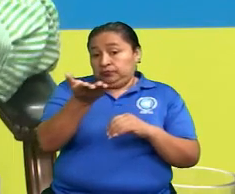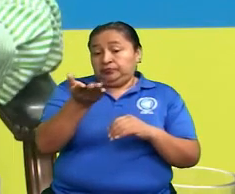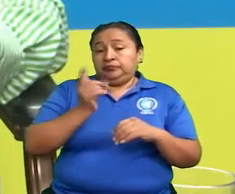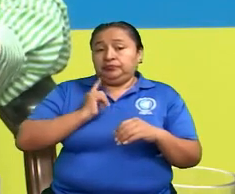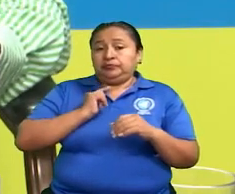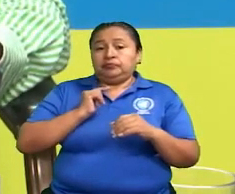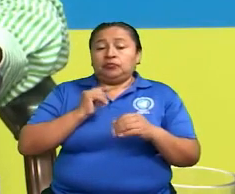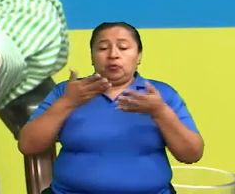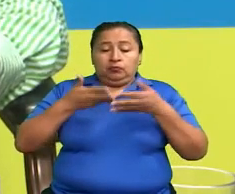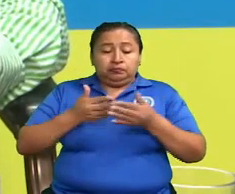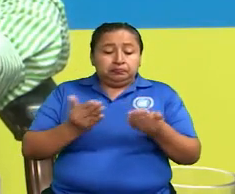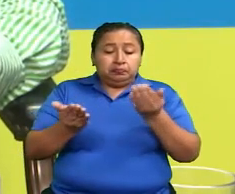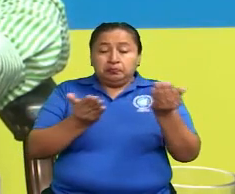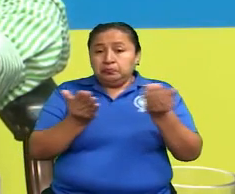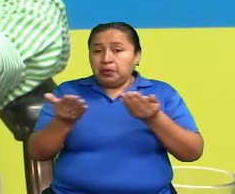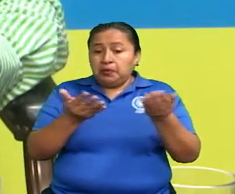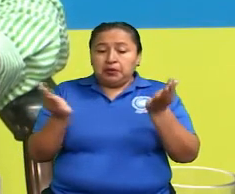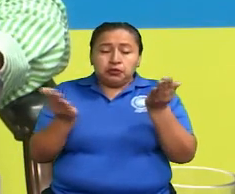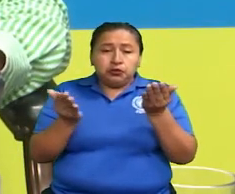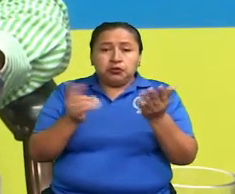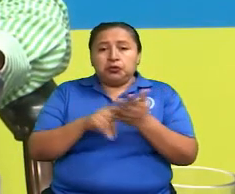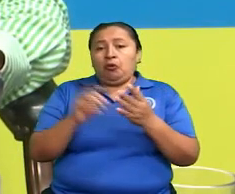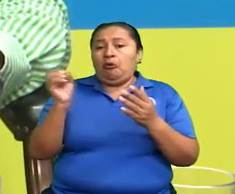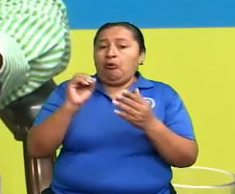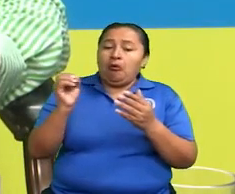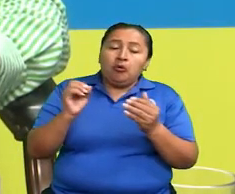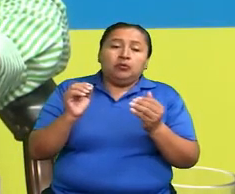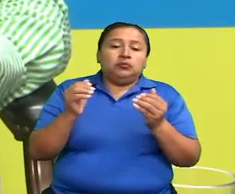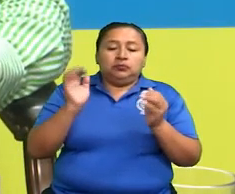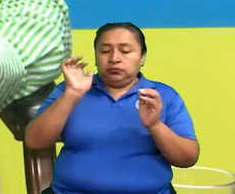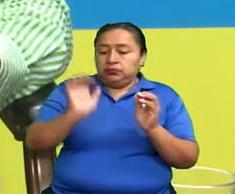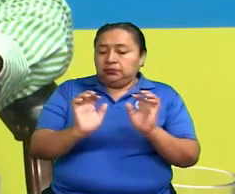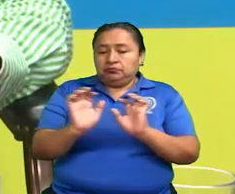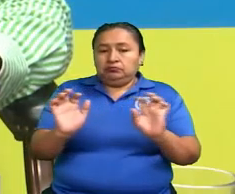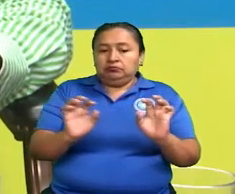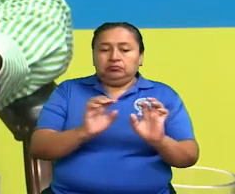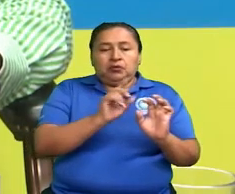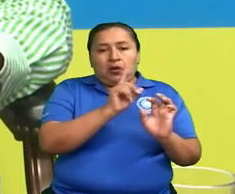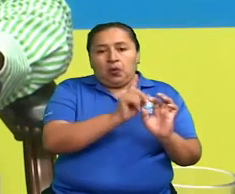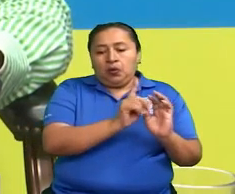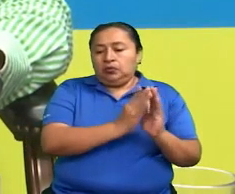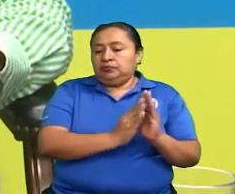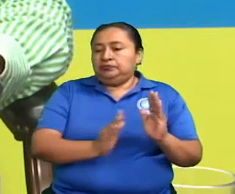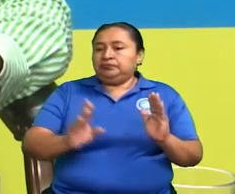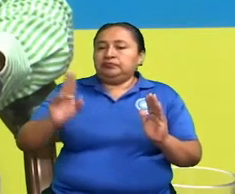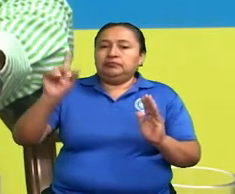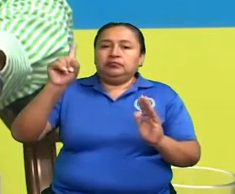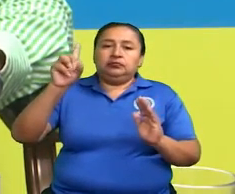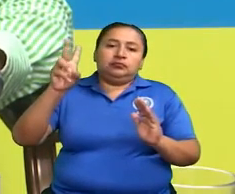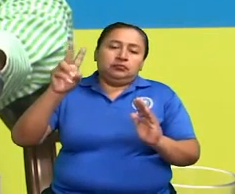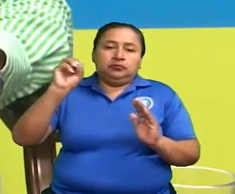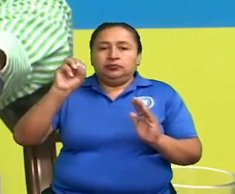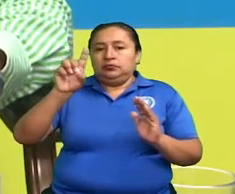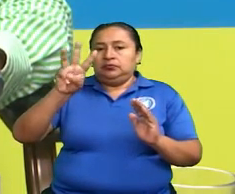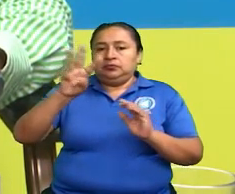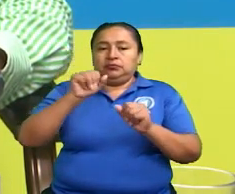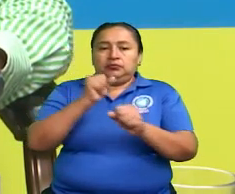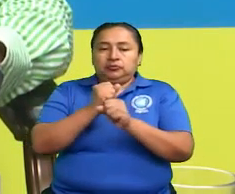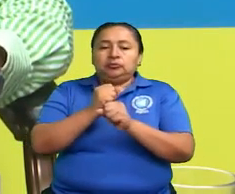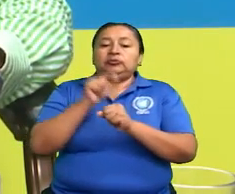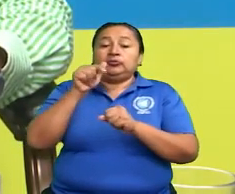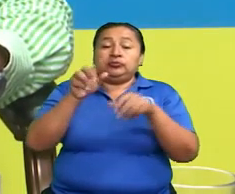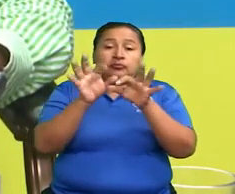nacido, si tiene un niño entre las edades de 1 a 12, 13 años, este tema es muy importante para